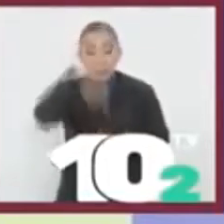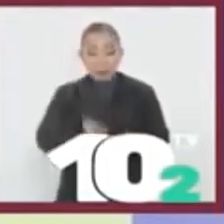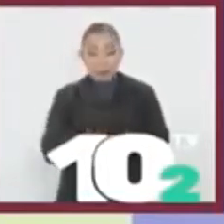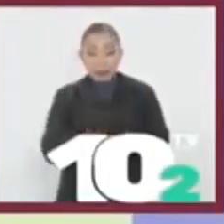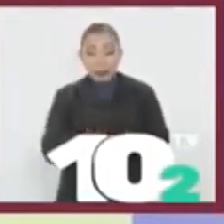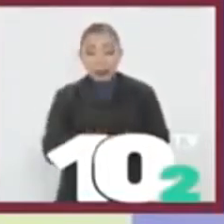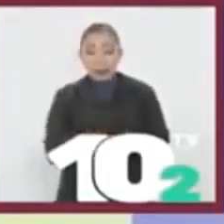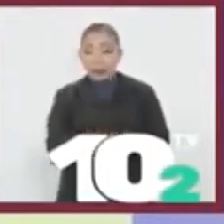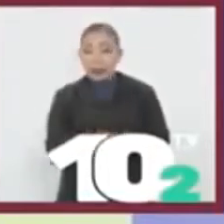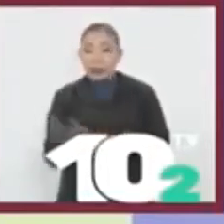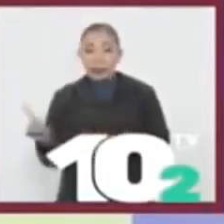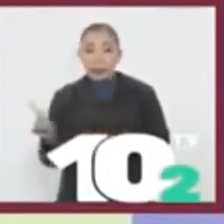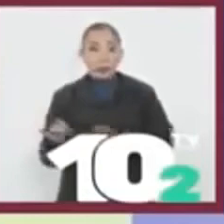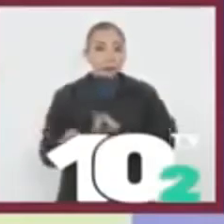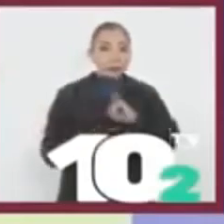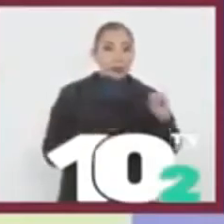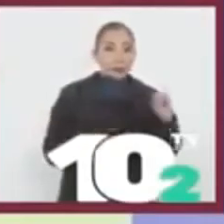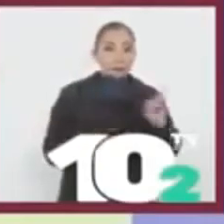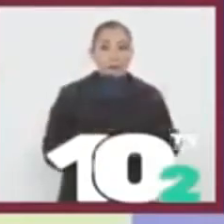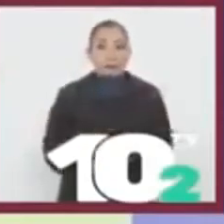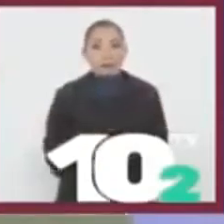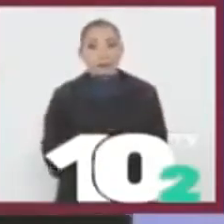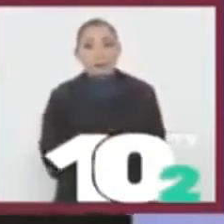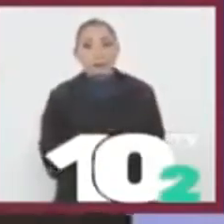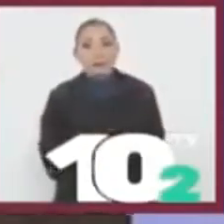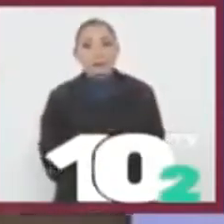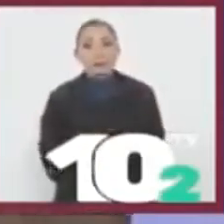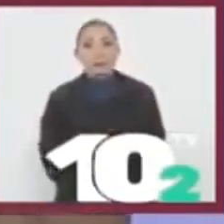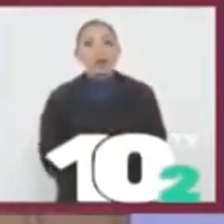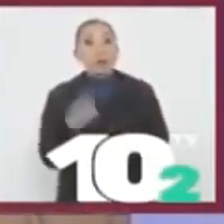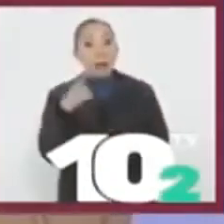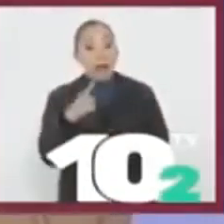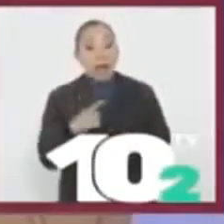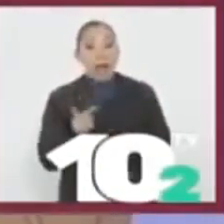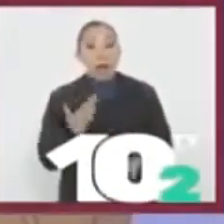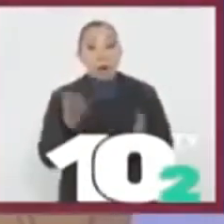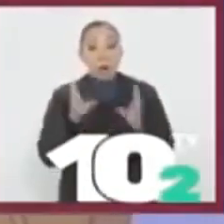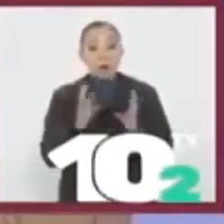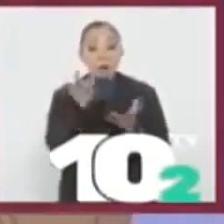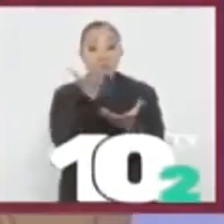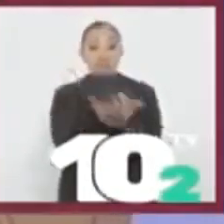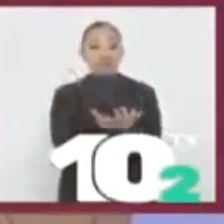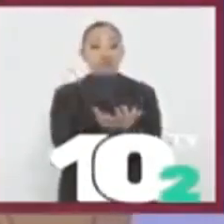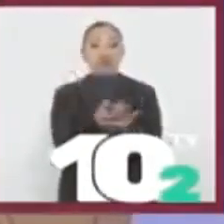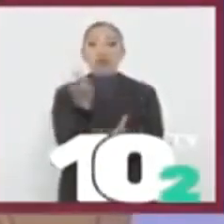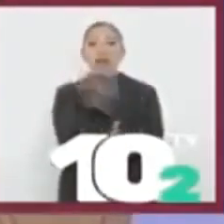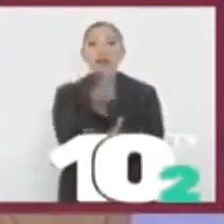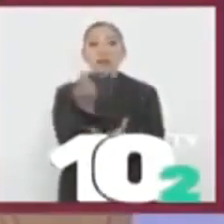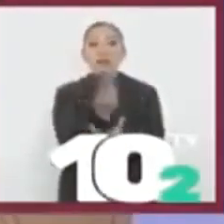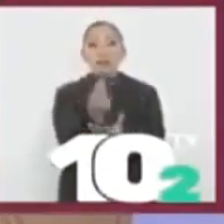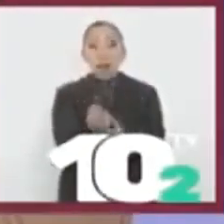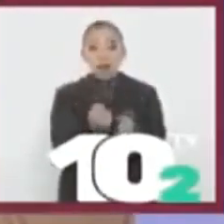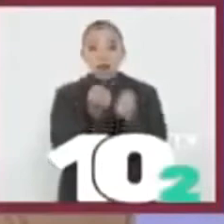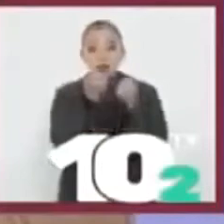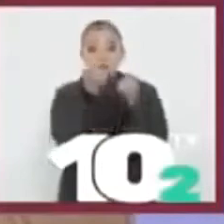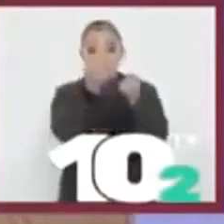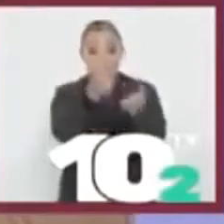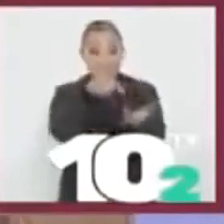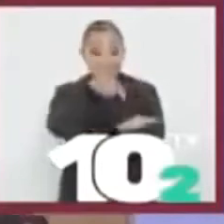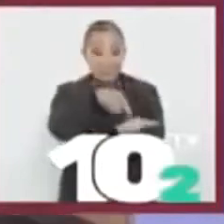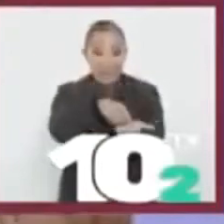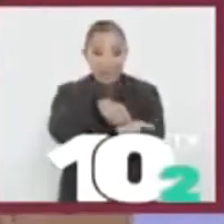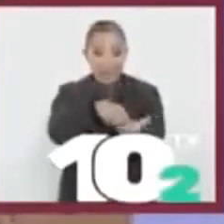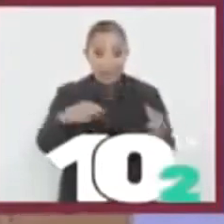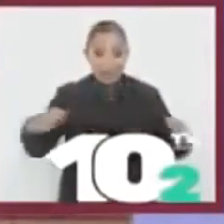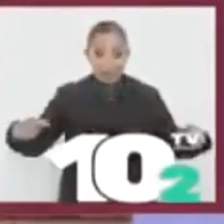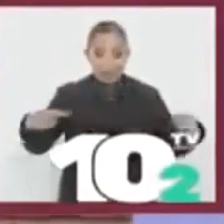arriba, abajo, derecha o izquierda. Para que un cuerpo no se mueva, es necesario que las fuerzas que actúan